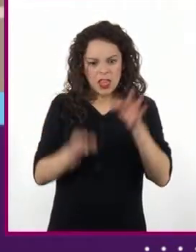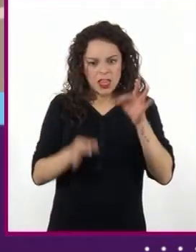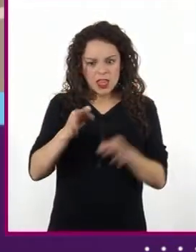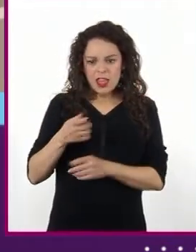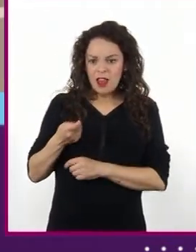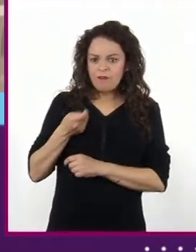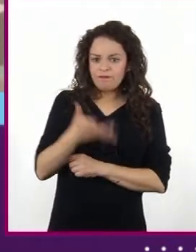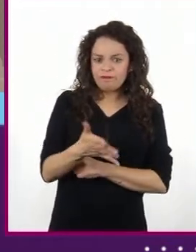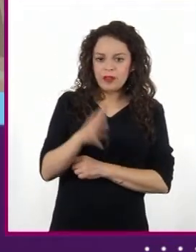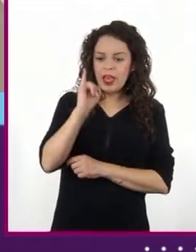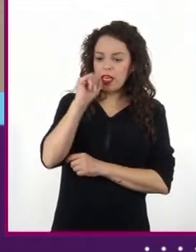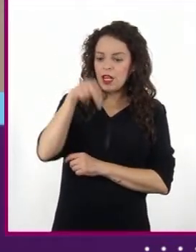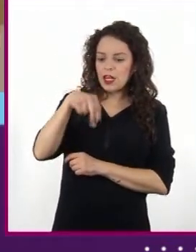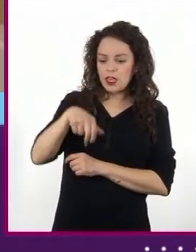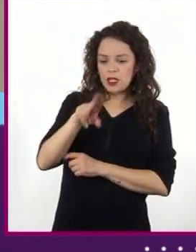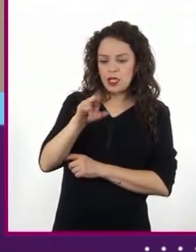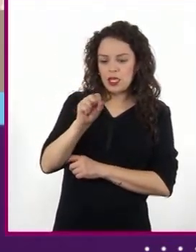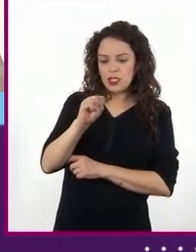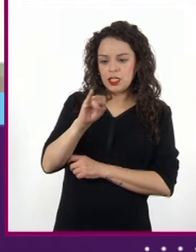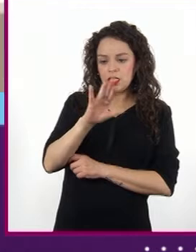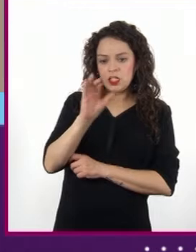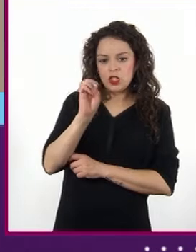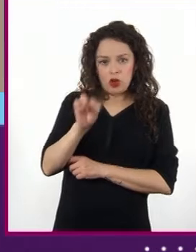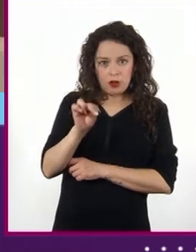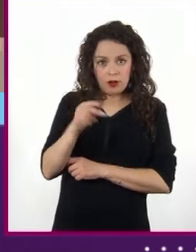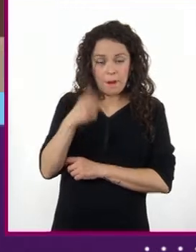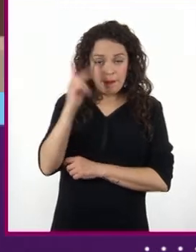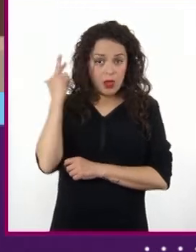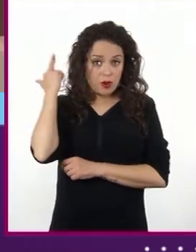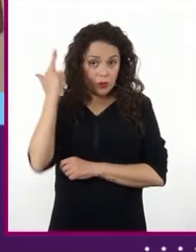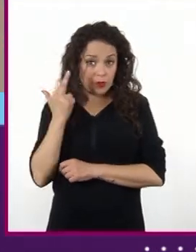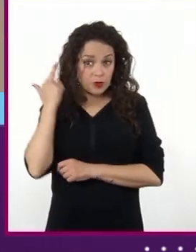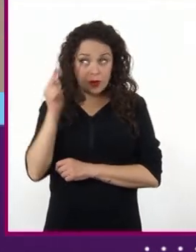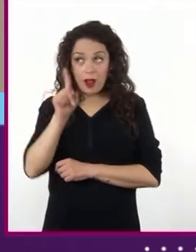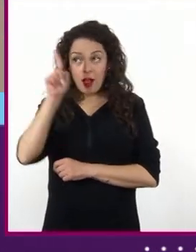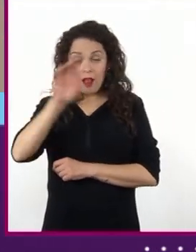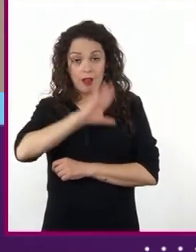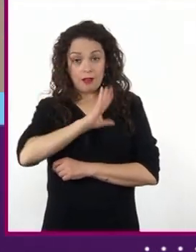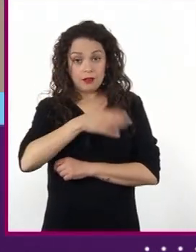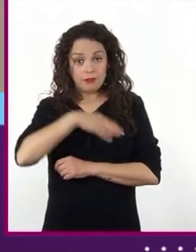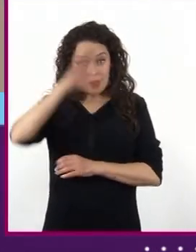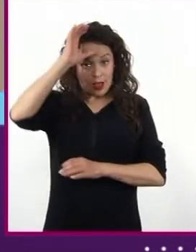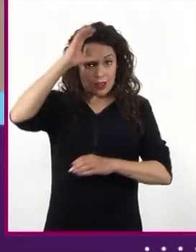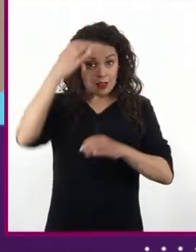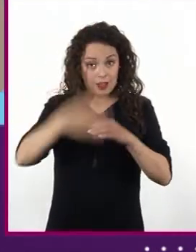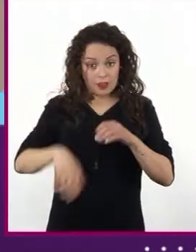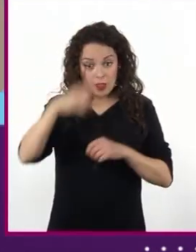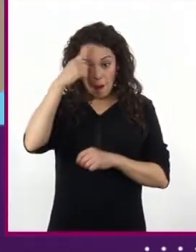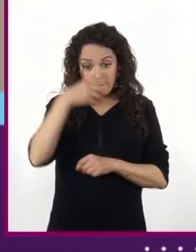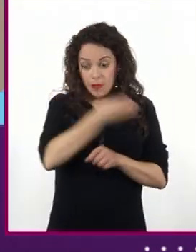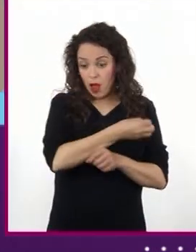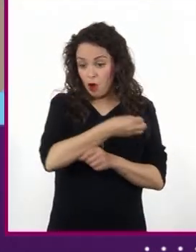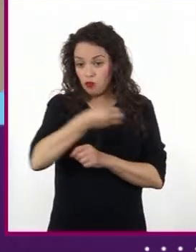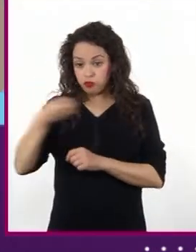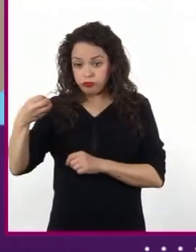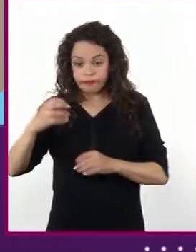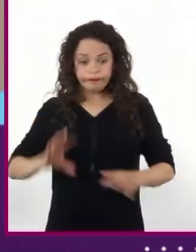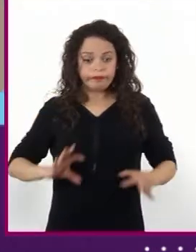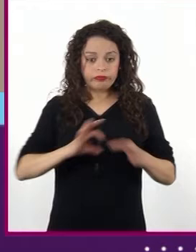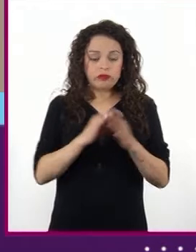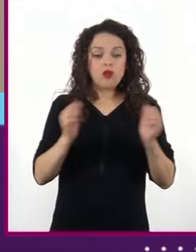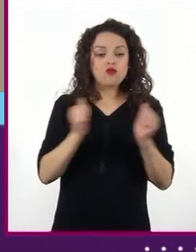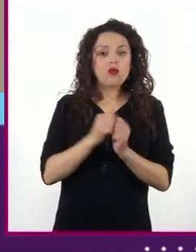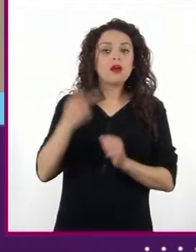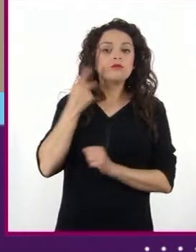Inquisición. Por su parte, los reyes católicos de España, para mantener el orden social y la unidad política, persiguieron a